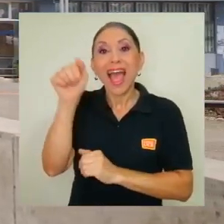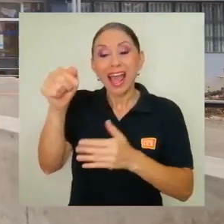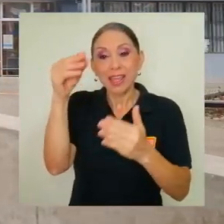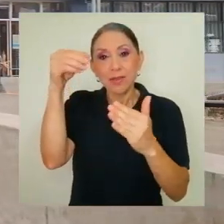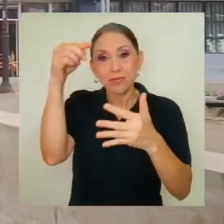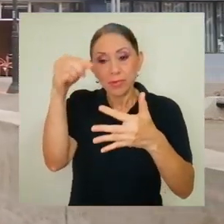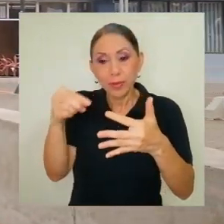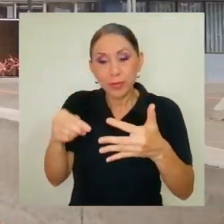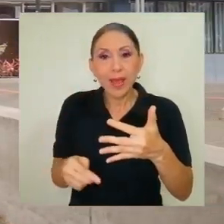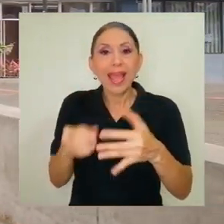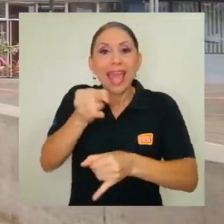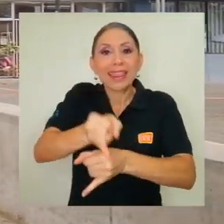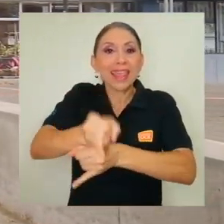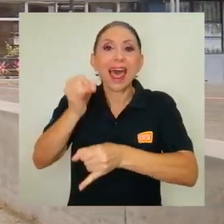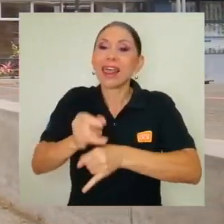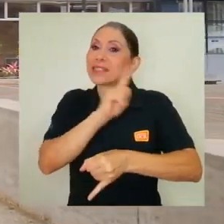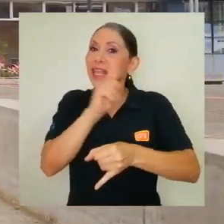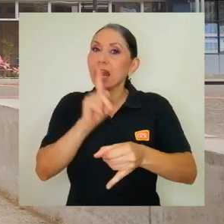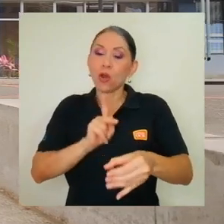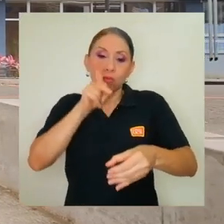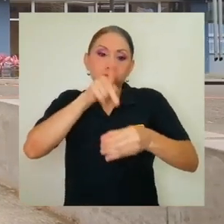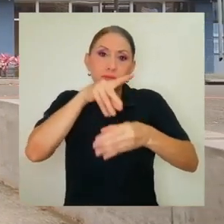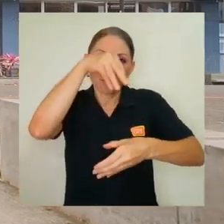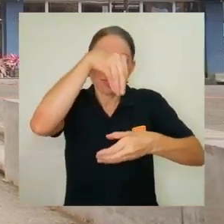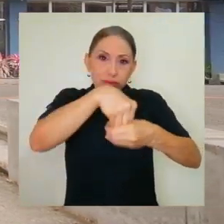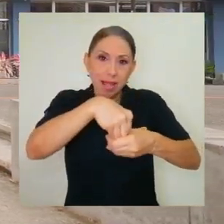entidades que están fuera del ámbito de cobertura.